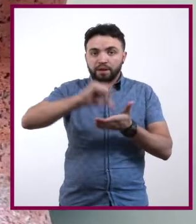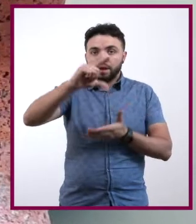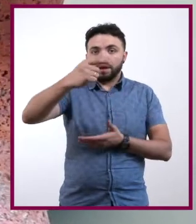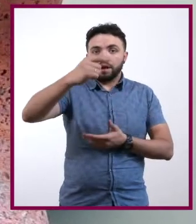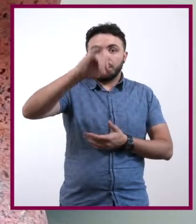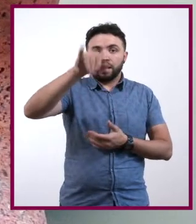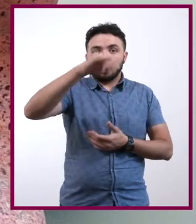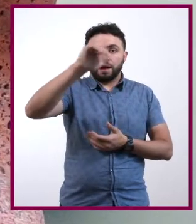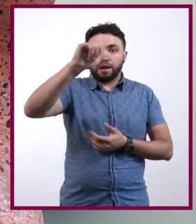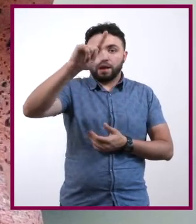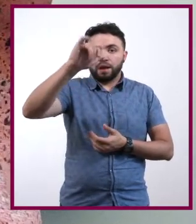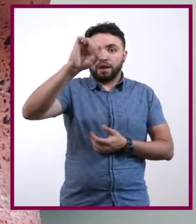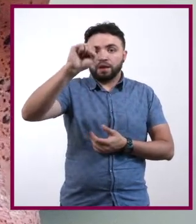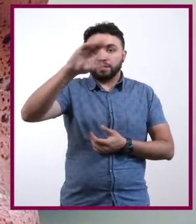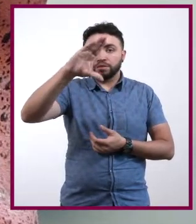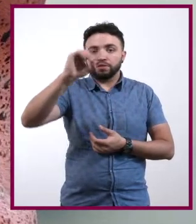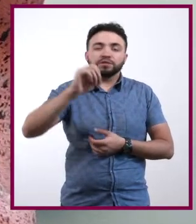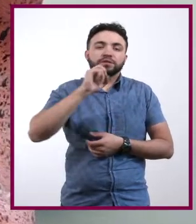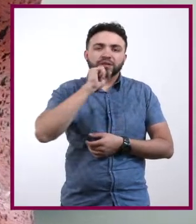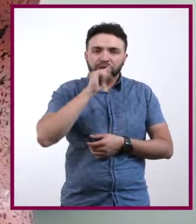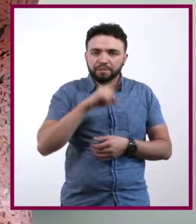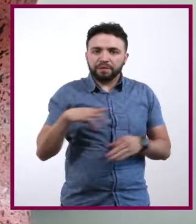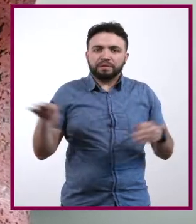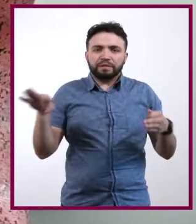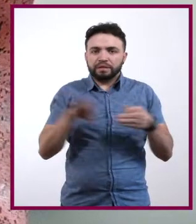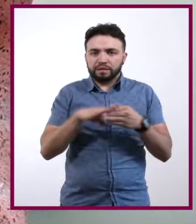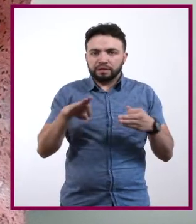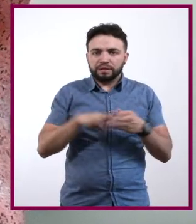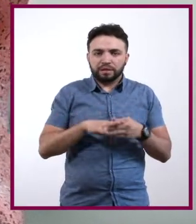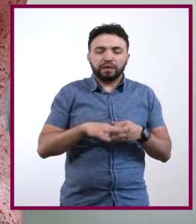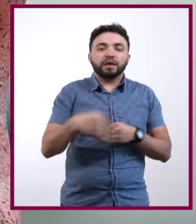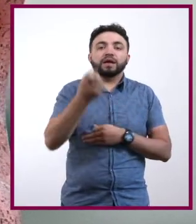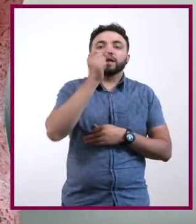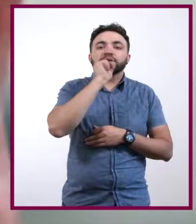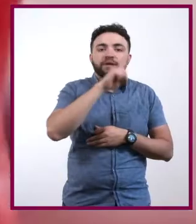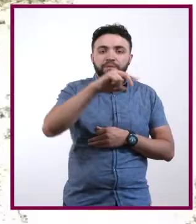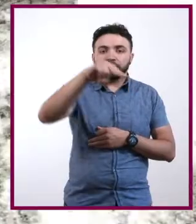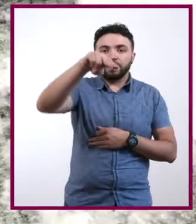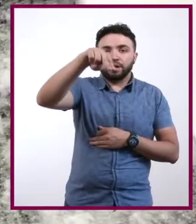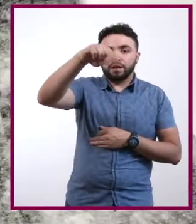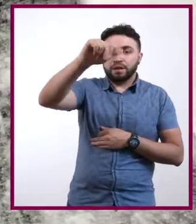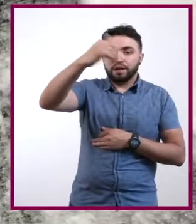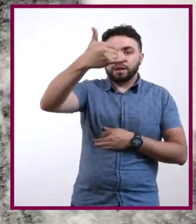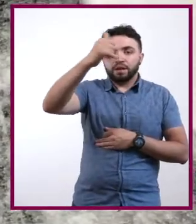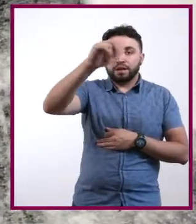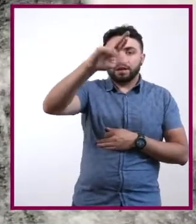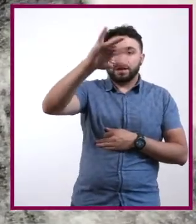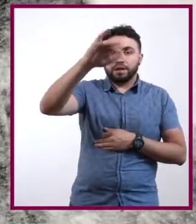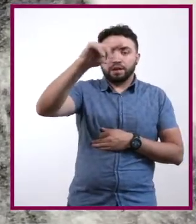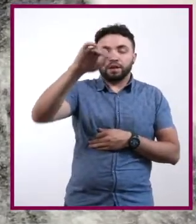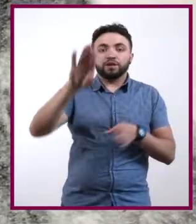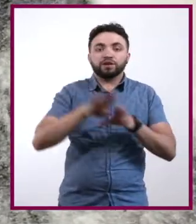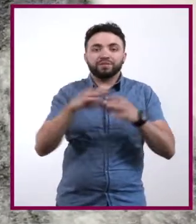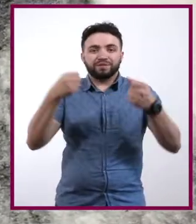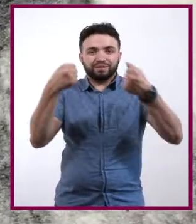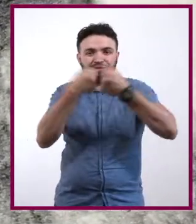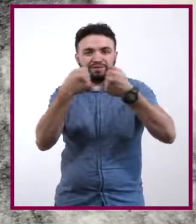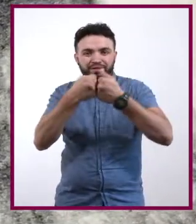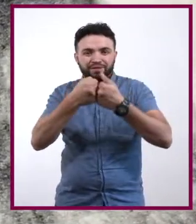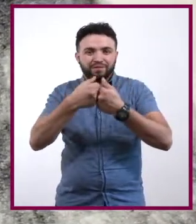frecuentes. También en la parte de Nayarit, que linda precisamente con el centro de Jalisco,